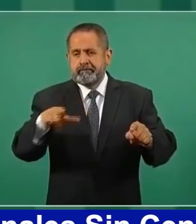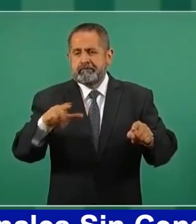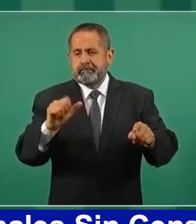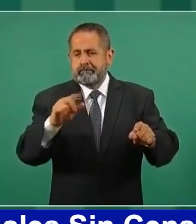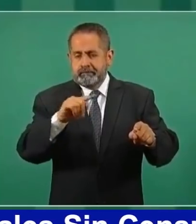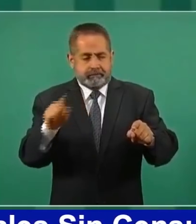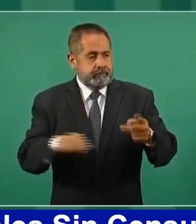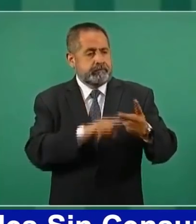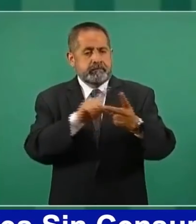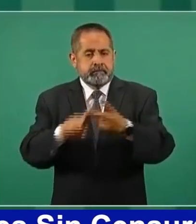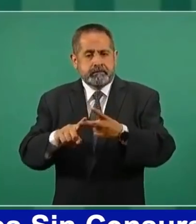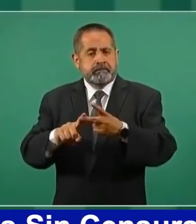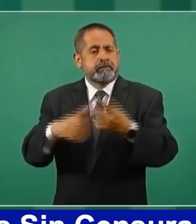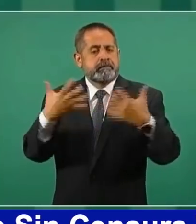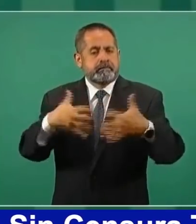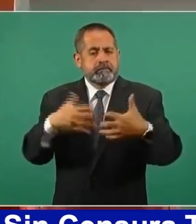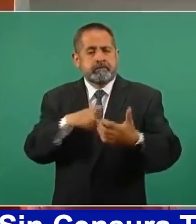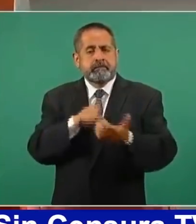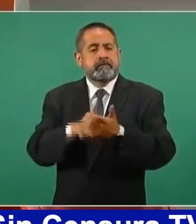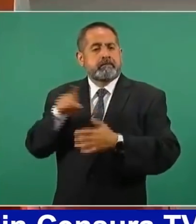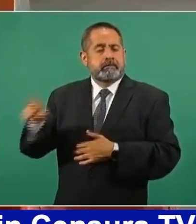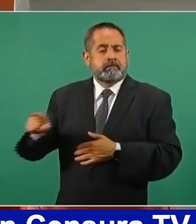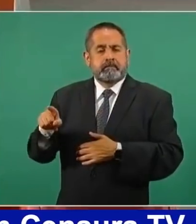en Coatzacoalcos, Veracruz,